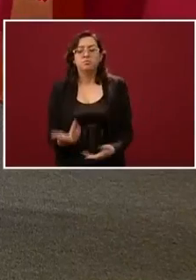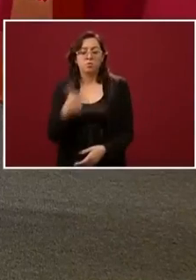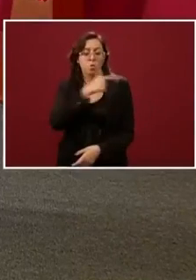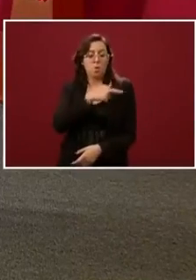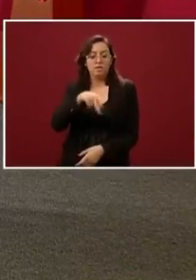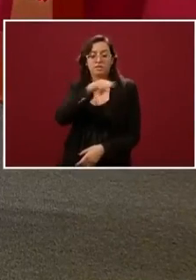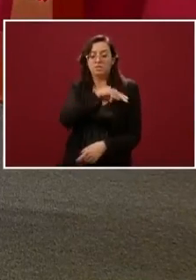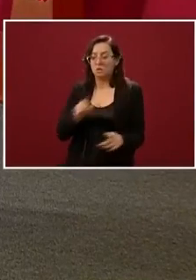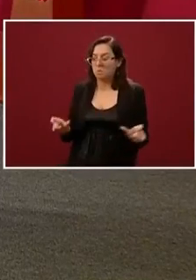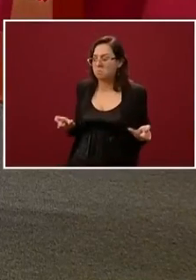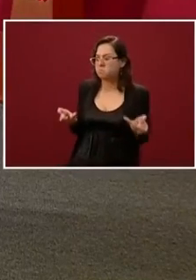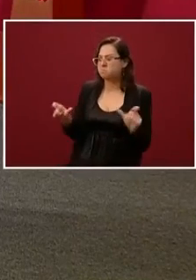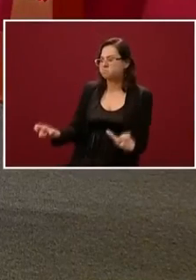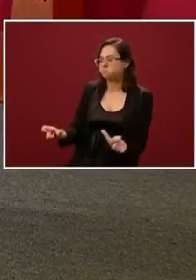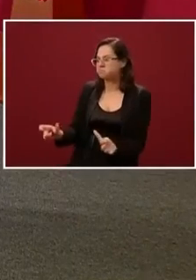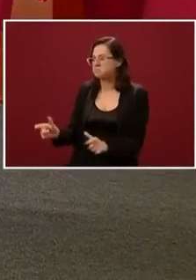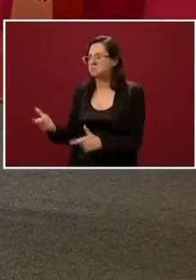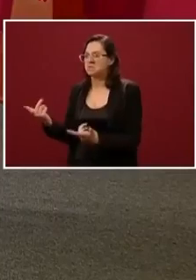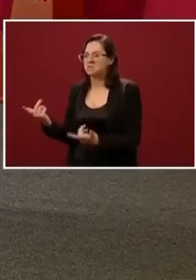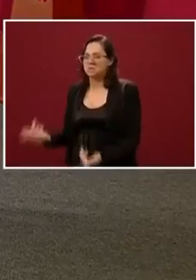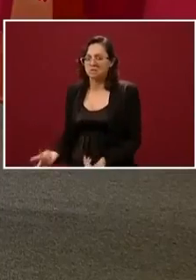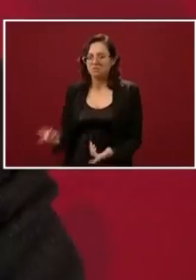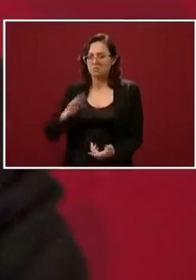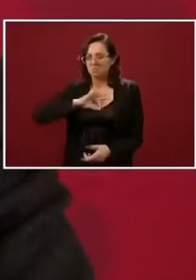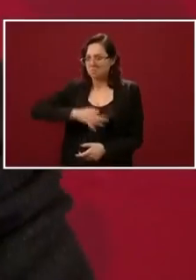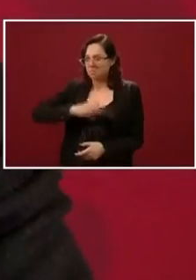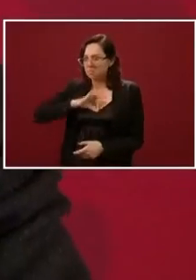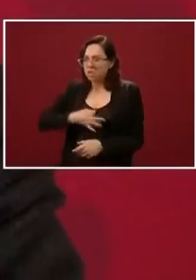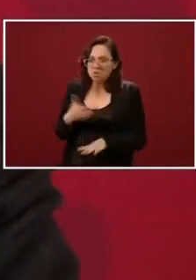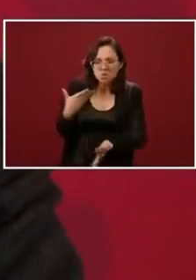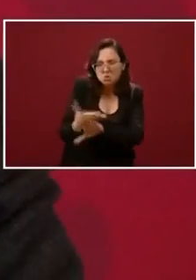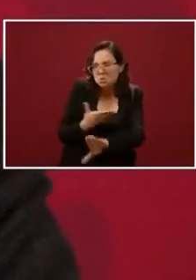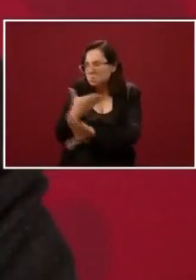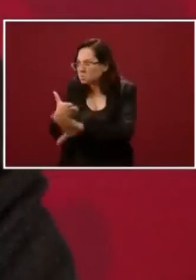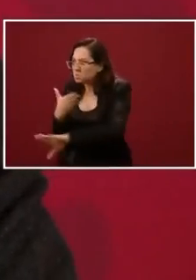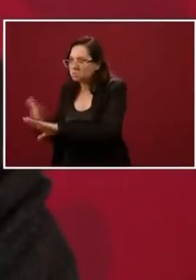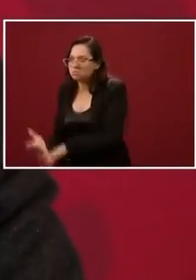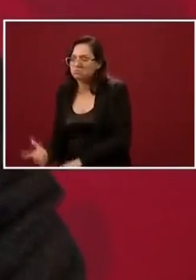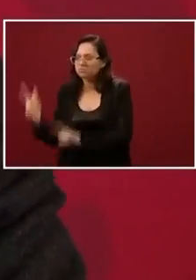no tiene como propósito combatir los virus, porque los virus no se combaten con